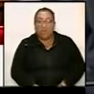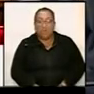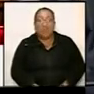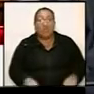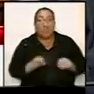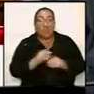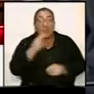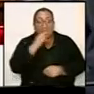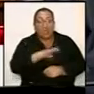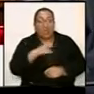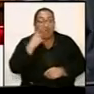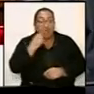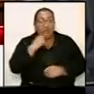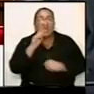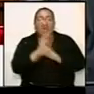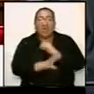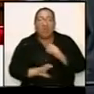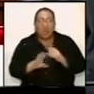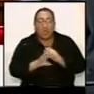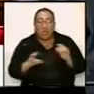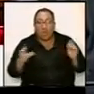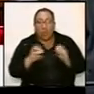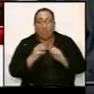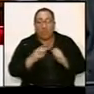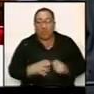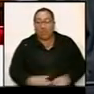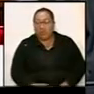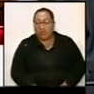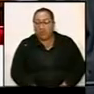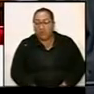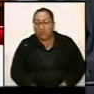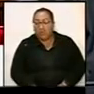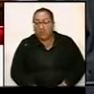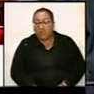que protegerlos de manera integral para...